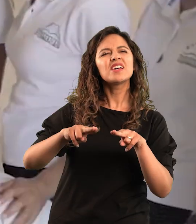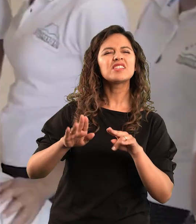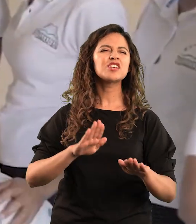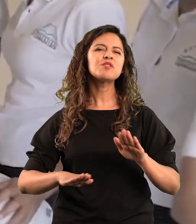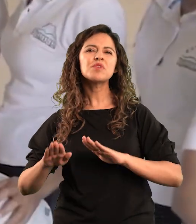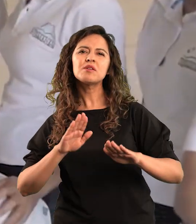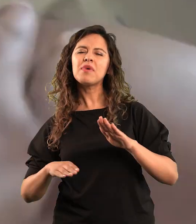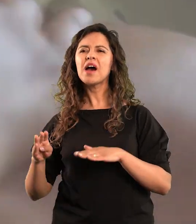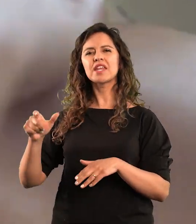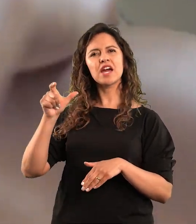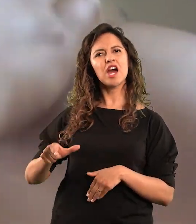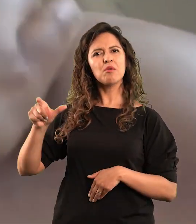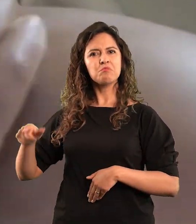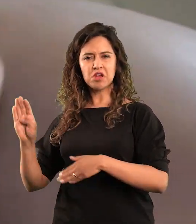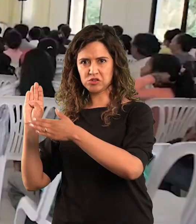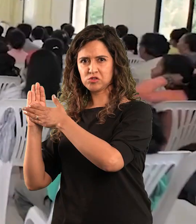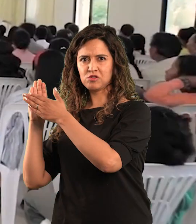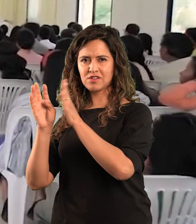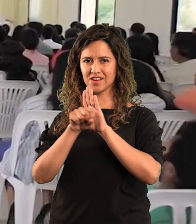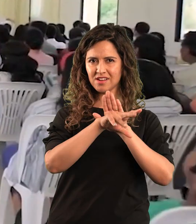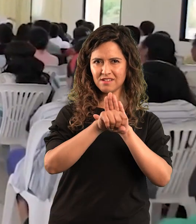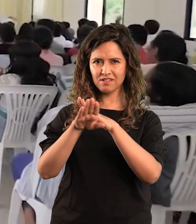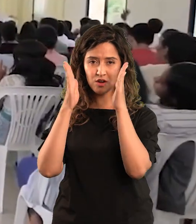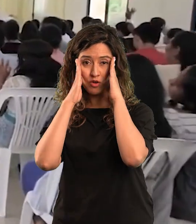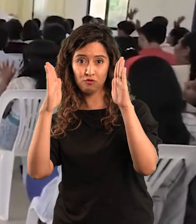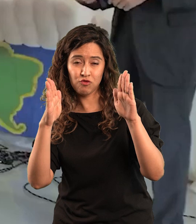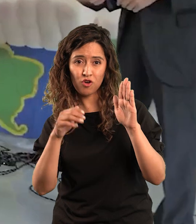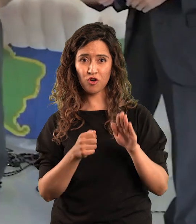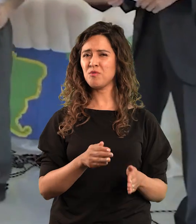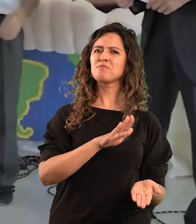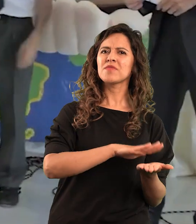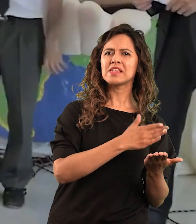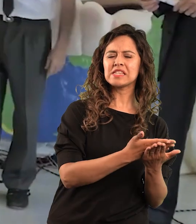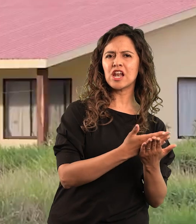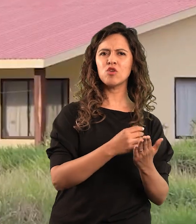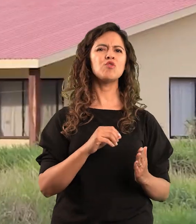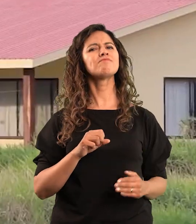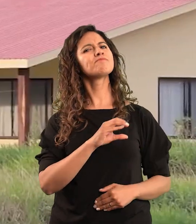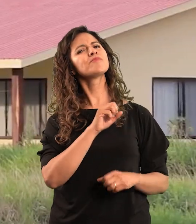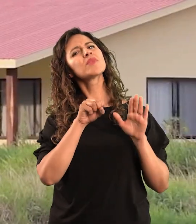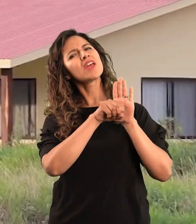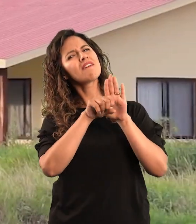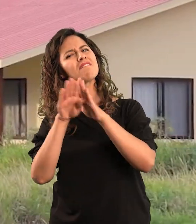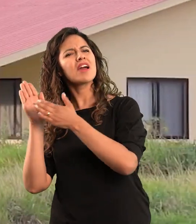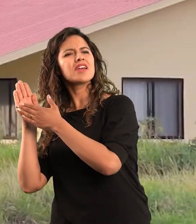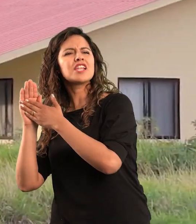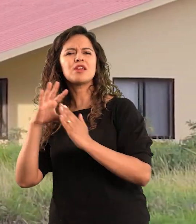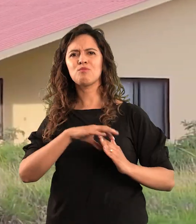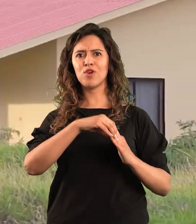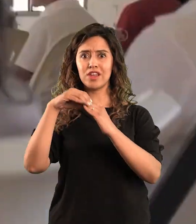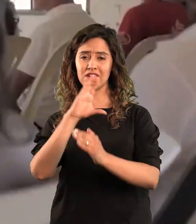misioneros enfocada en la salud, evangelismo y liderazgo cristiano. Estuve ahí durante 2 años